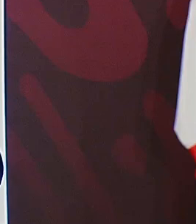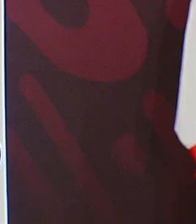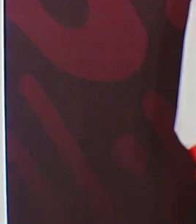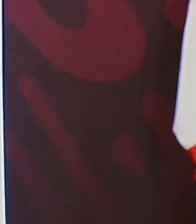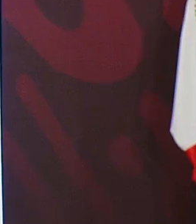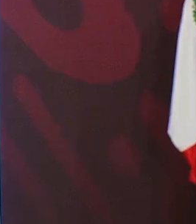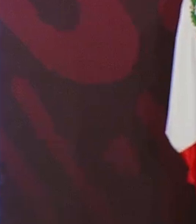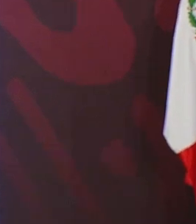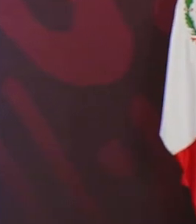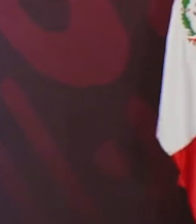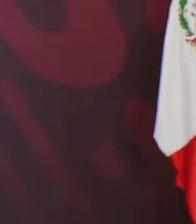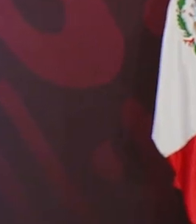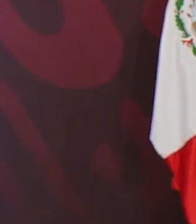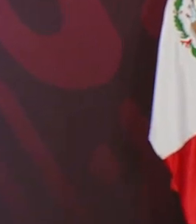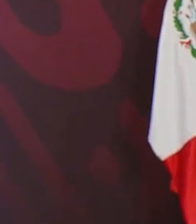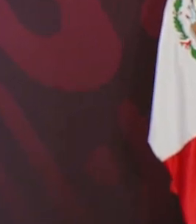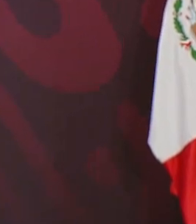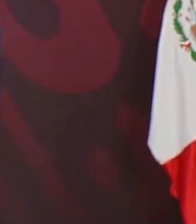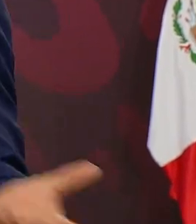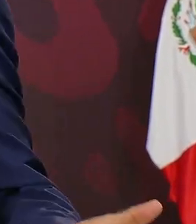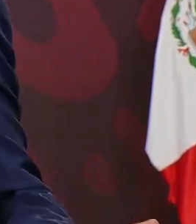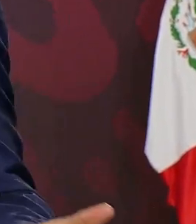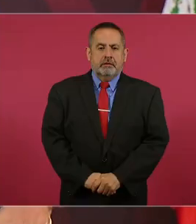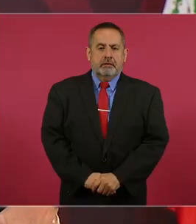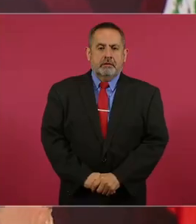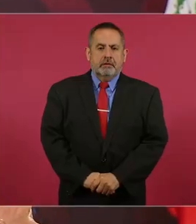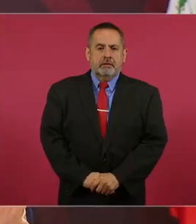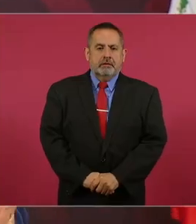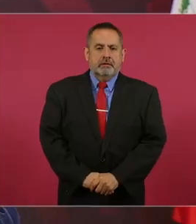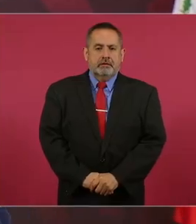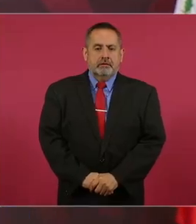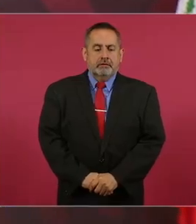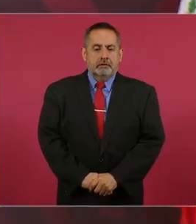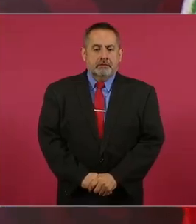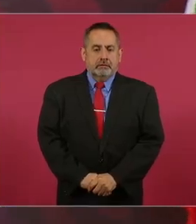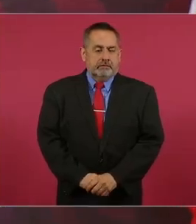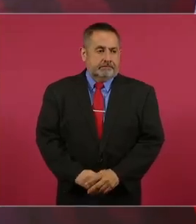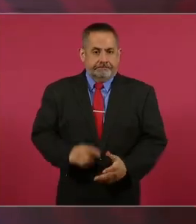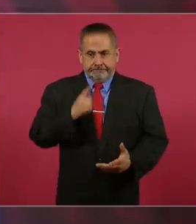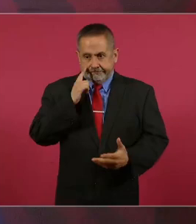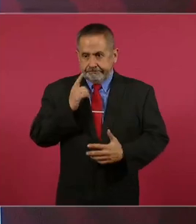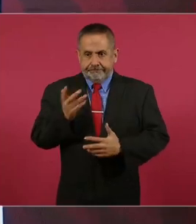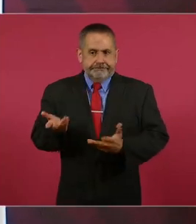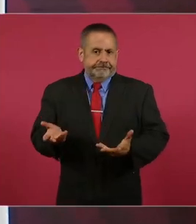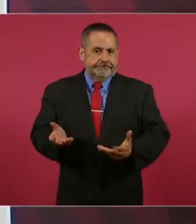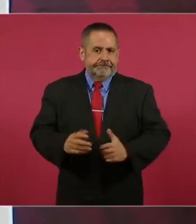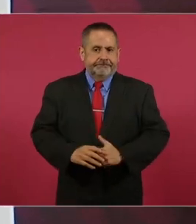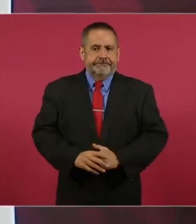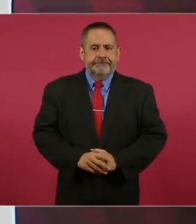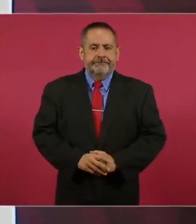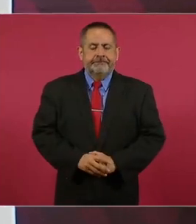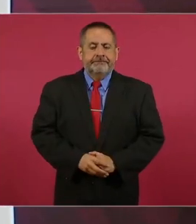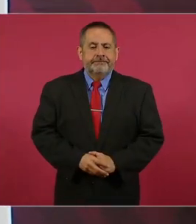mintiendo, de este tipo. No es que ahora, pues,